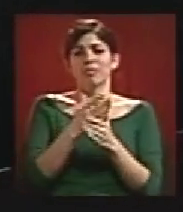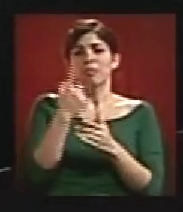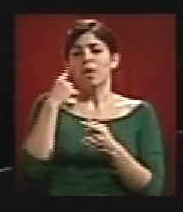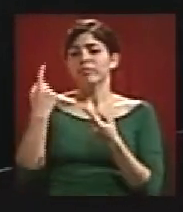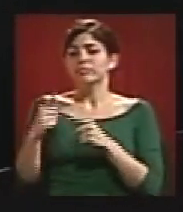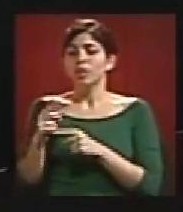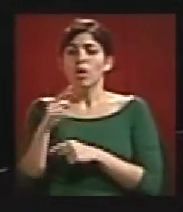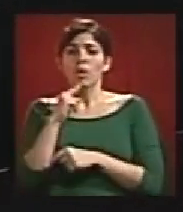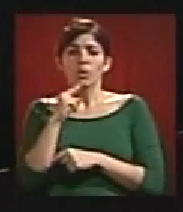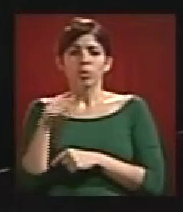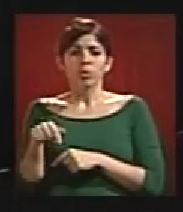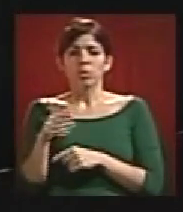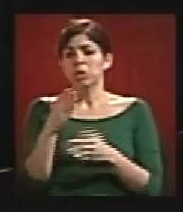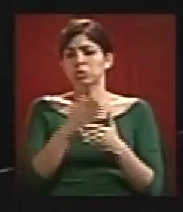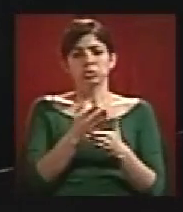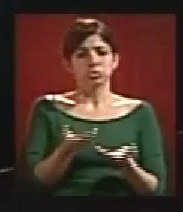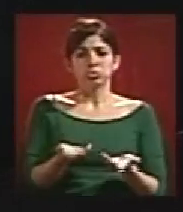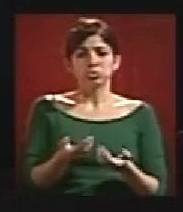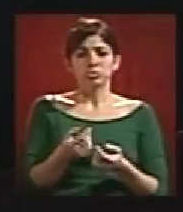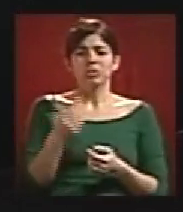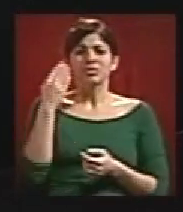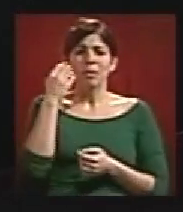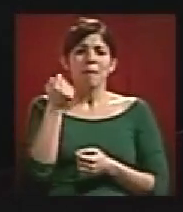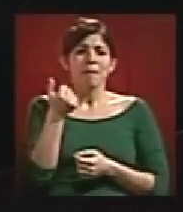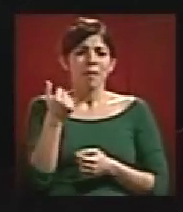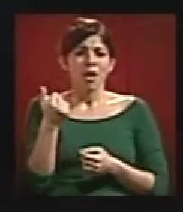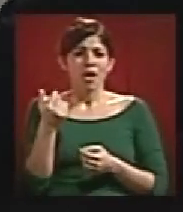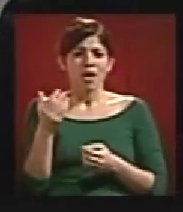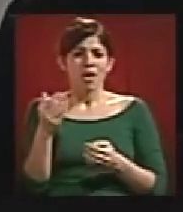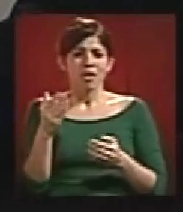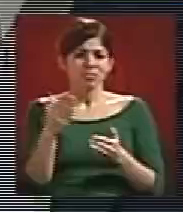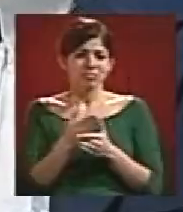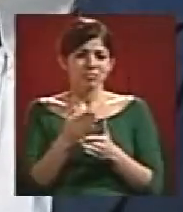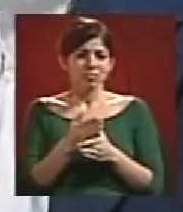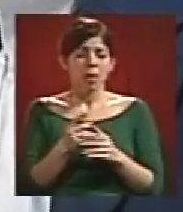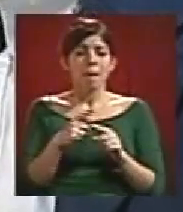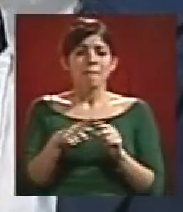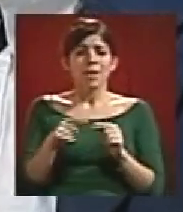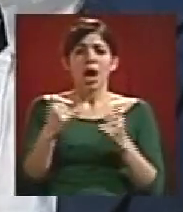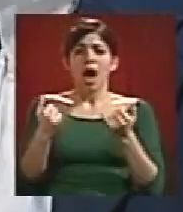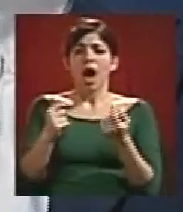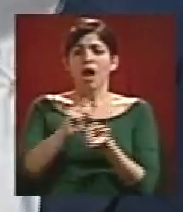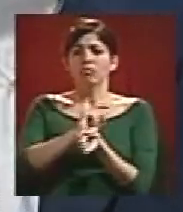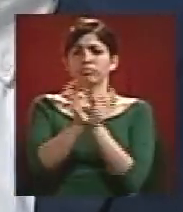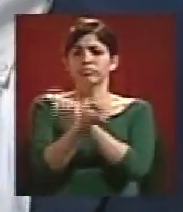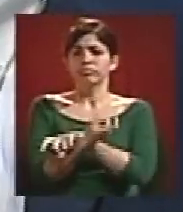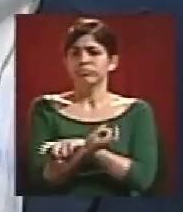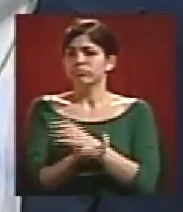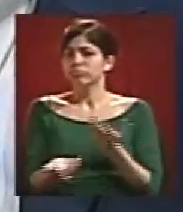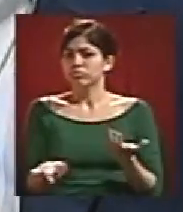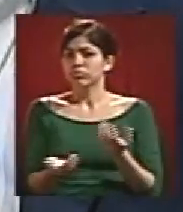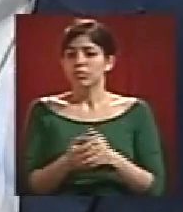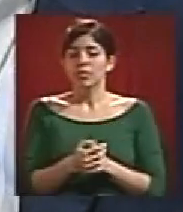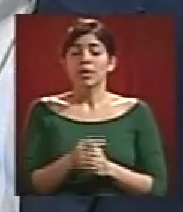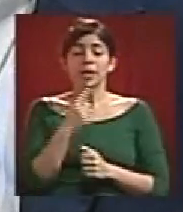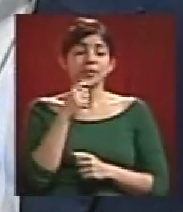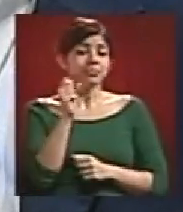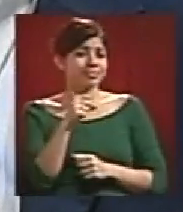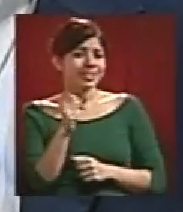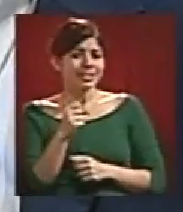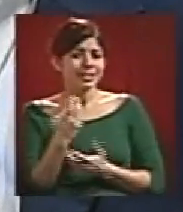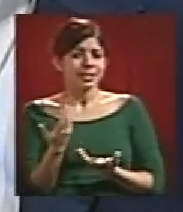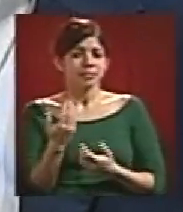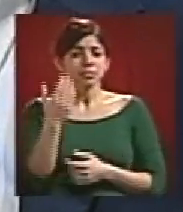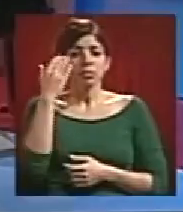uno pensaría que las posibilidades eran chicas, pero ahora como que el asunto se dio vuelta. Pues definitivamente, porque son su